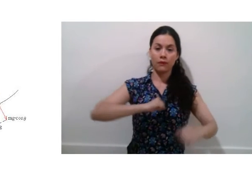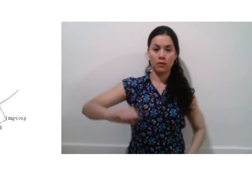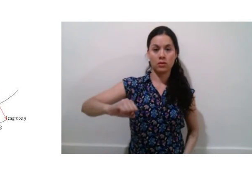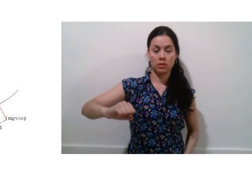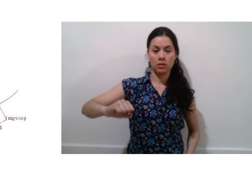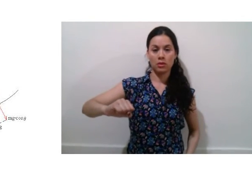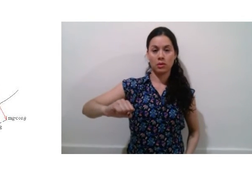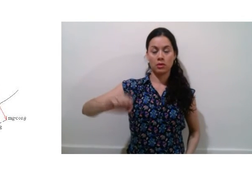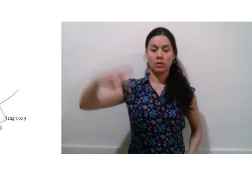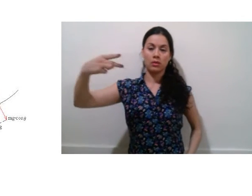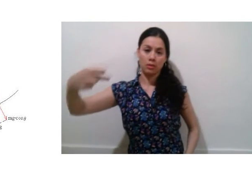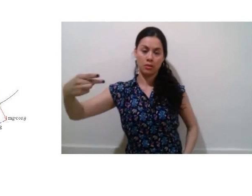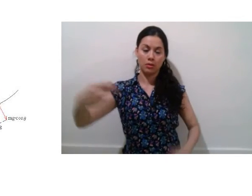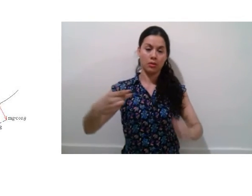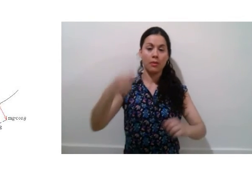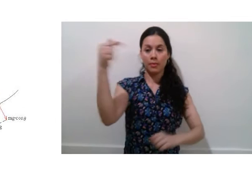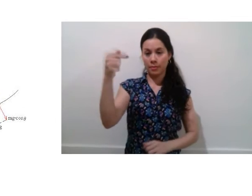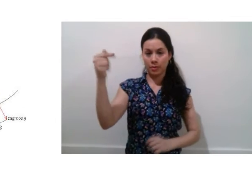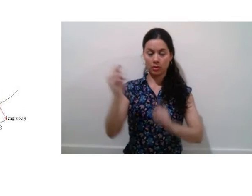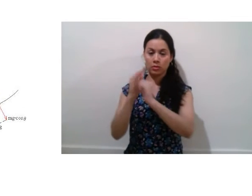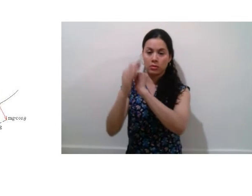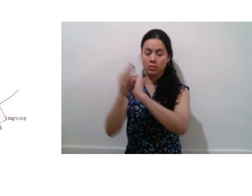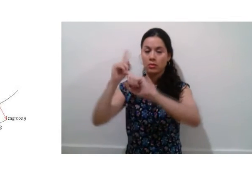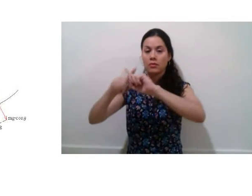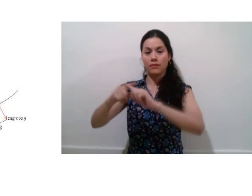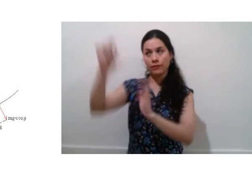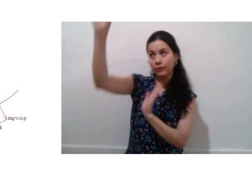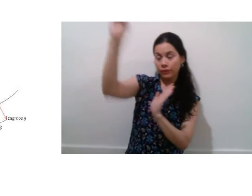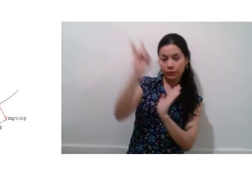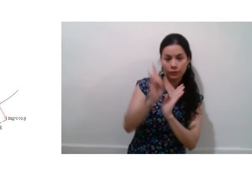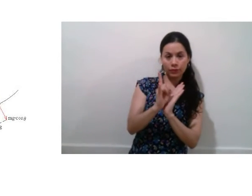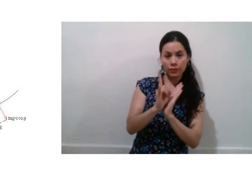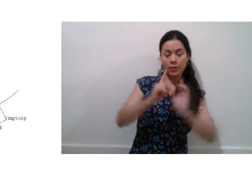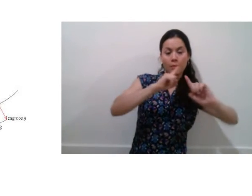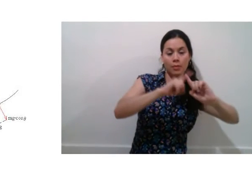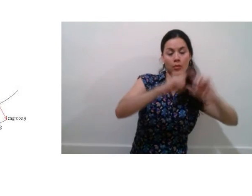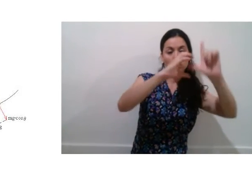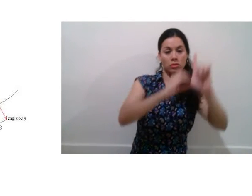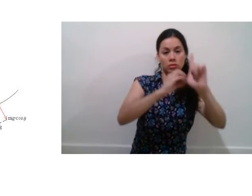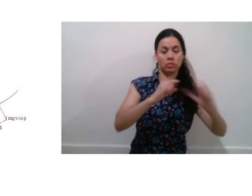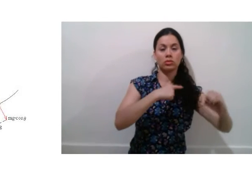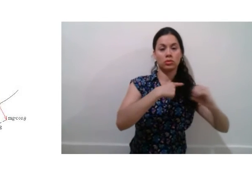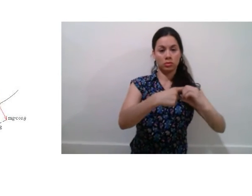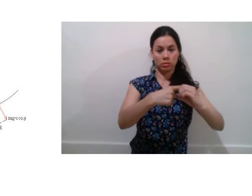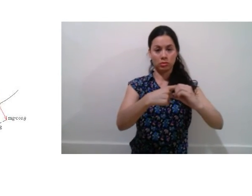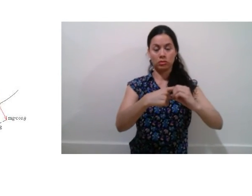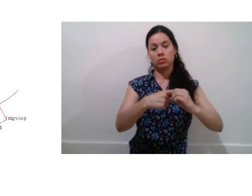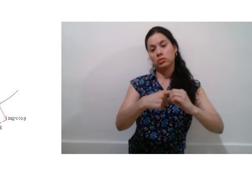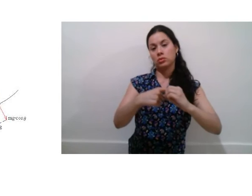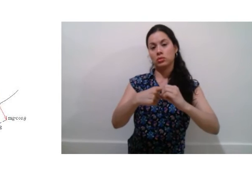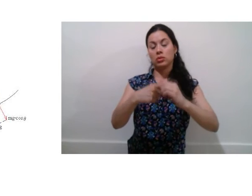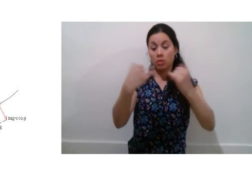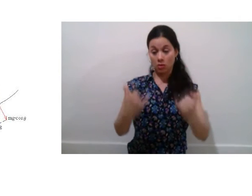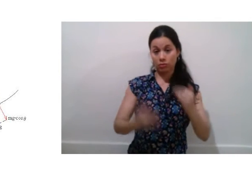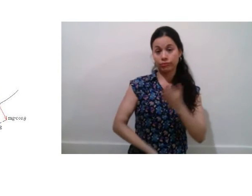fuerza es igual a menos la masa por la gravedad por el seno de teta.